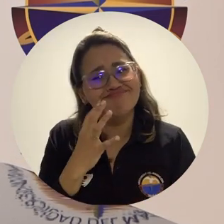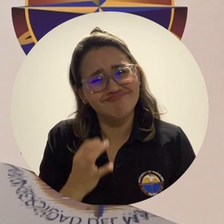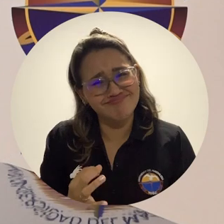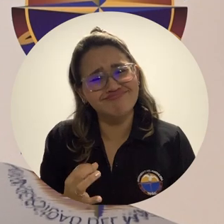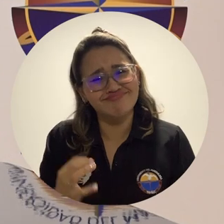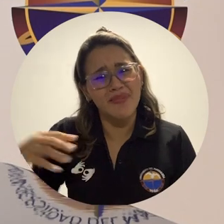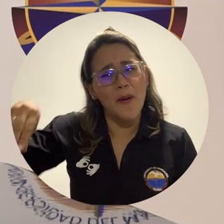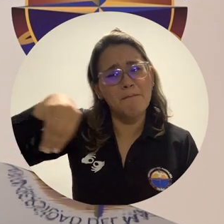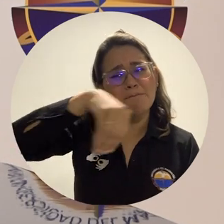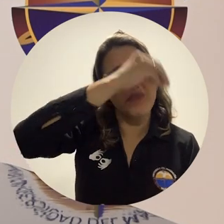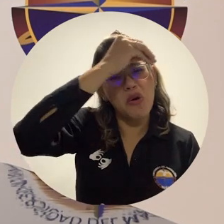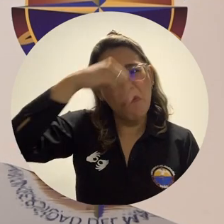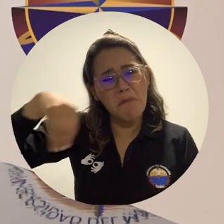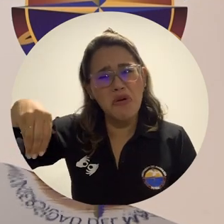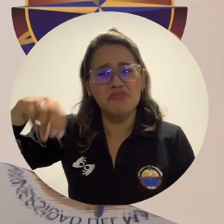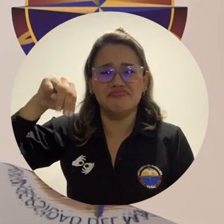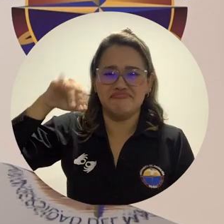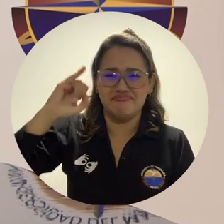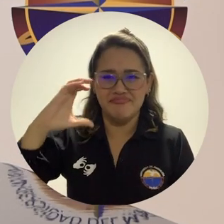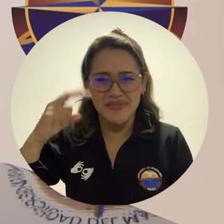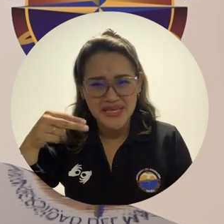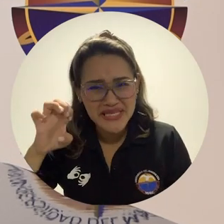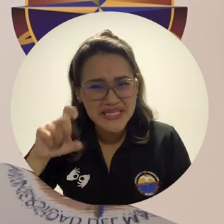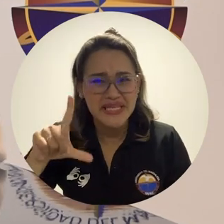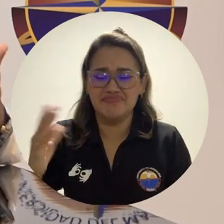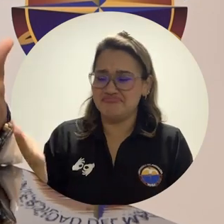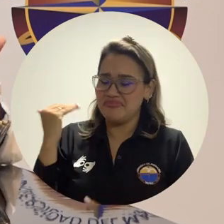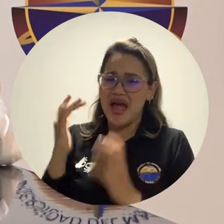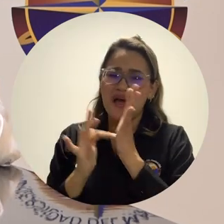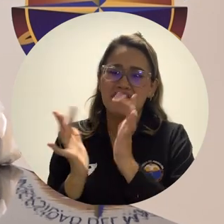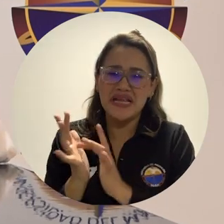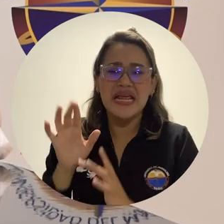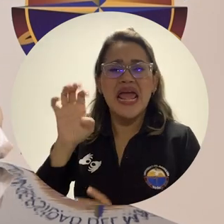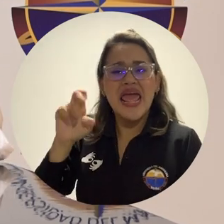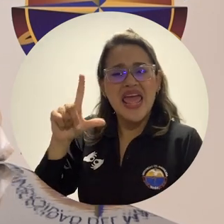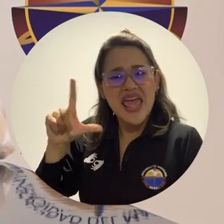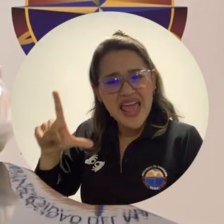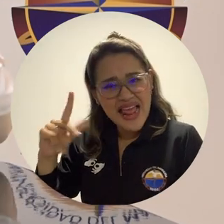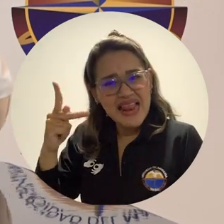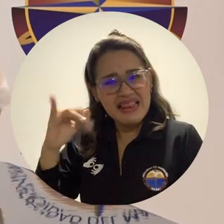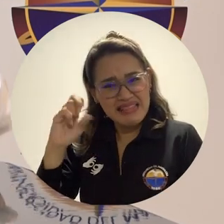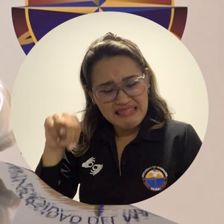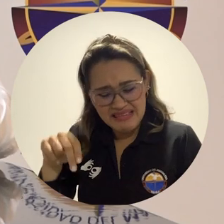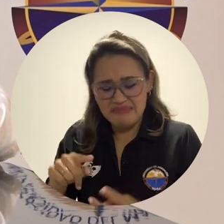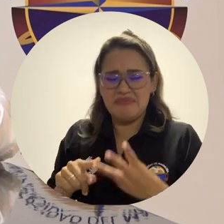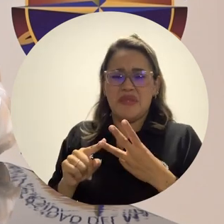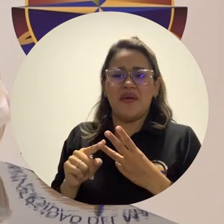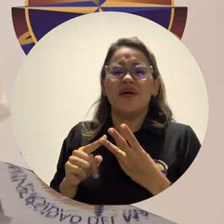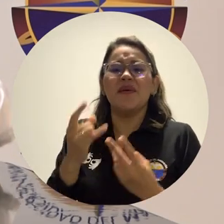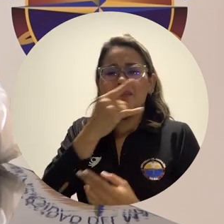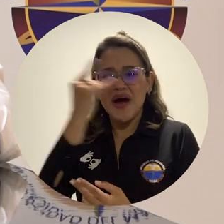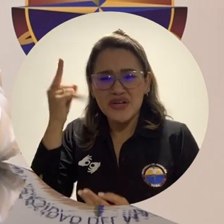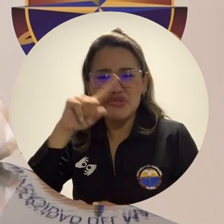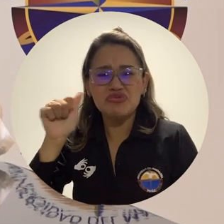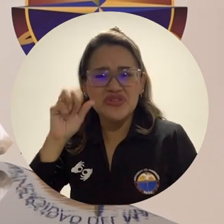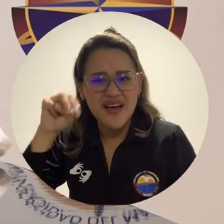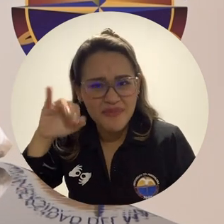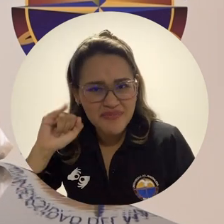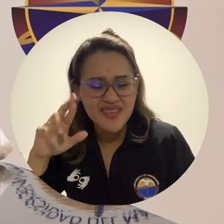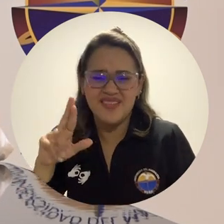fallecía. Si hoy sonáramos las campanas, hoy están sonando las campanas por Michael, pero en abril sonaron por